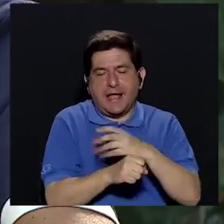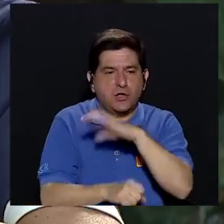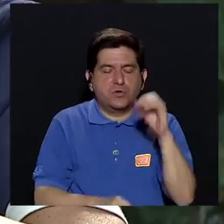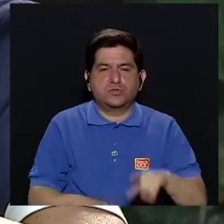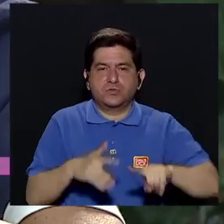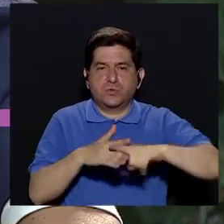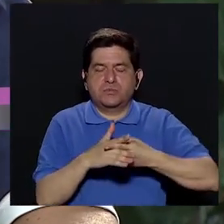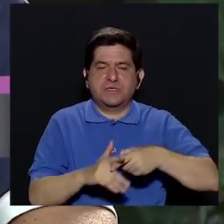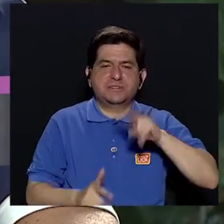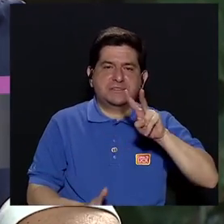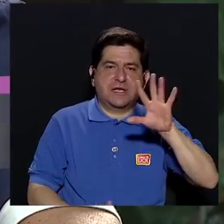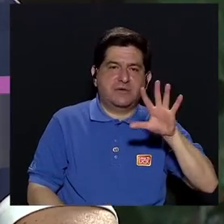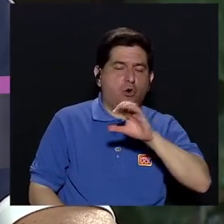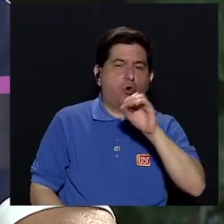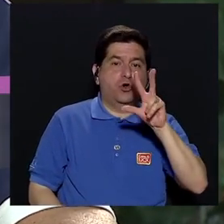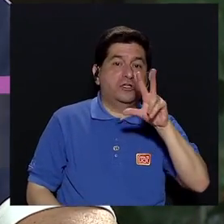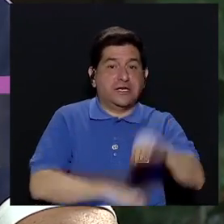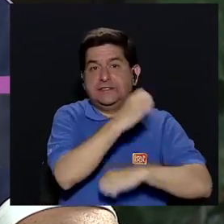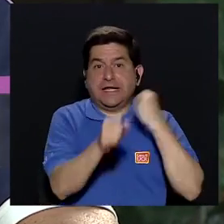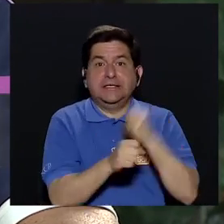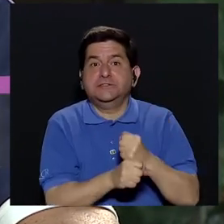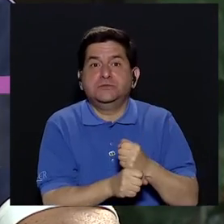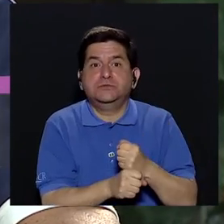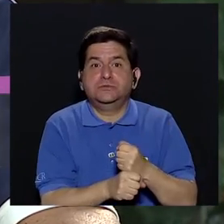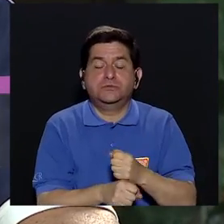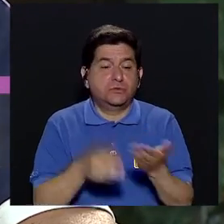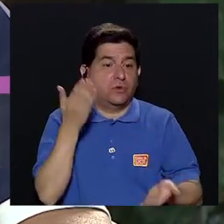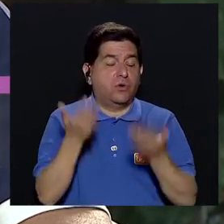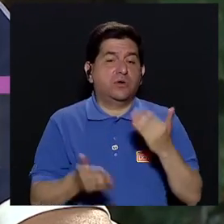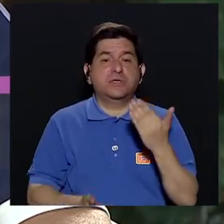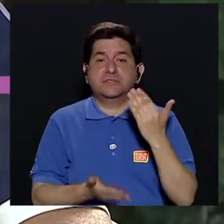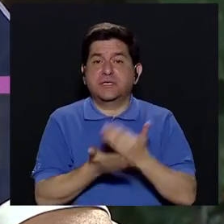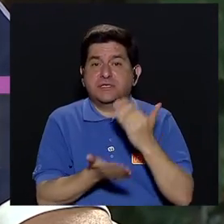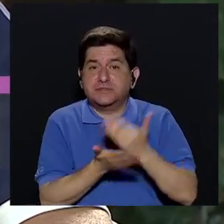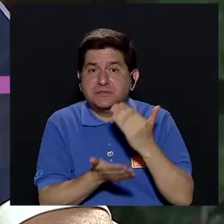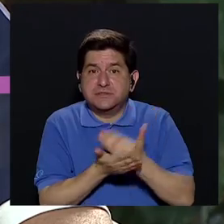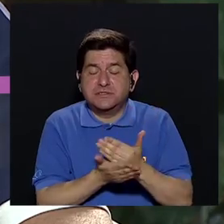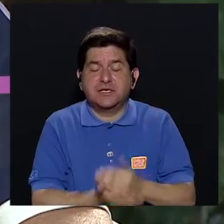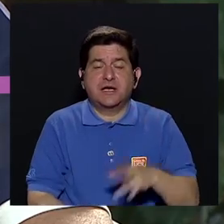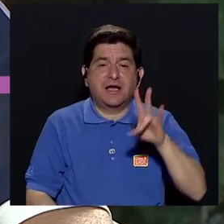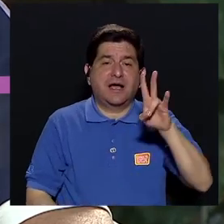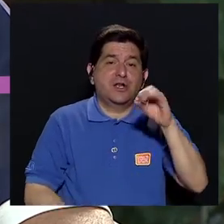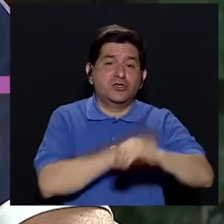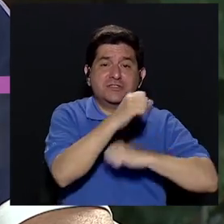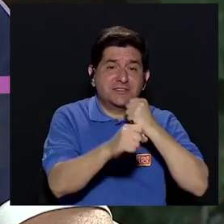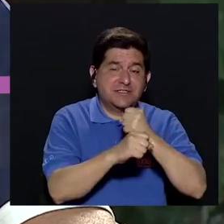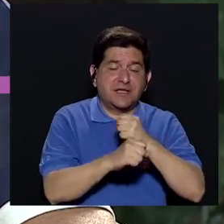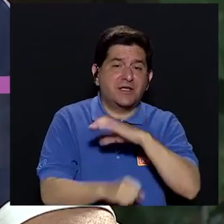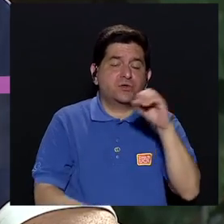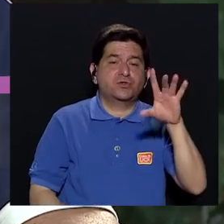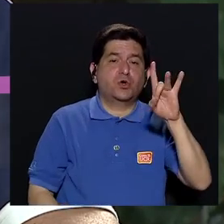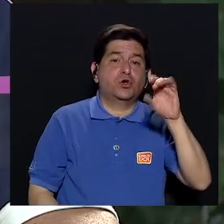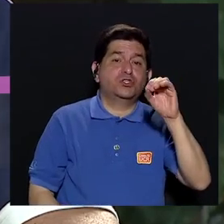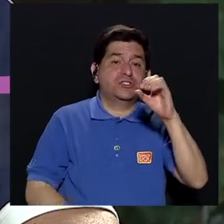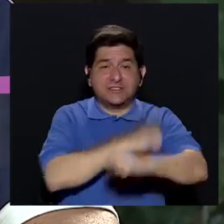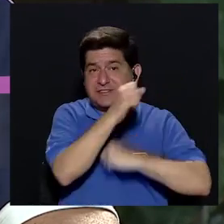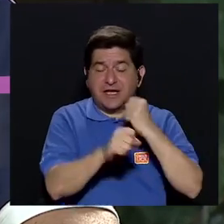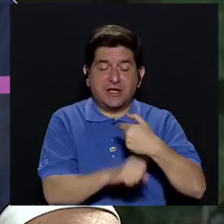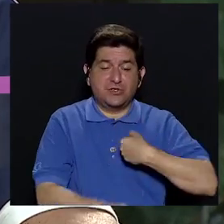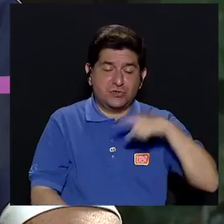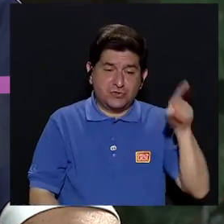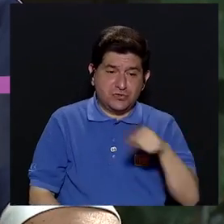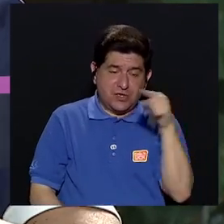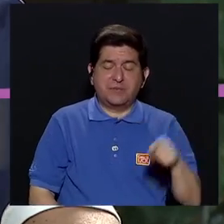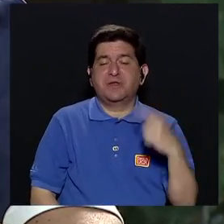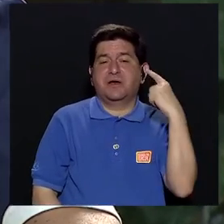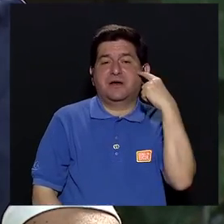o comience a molestar a los 25 o a los 30, o comience a molestar a los 70 o a los 80. Yo he